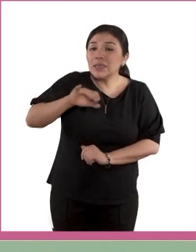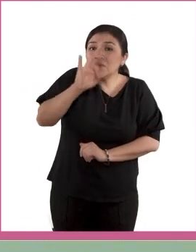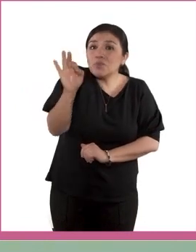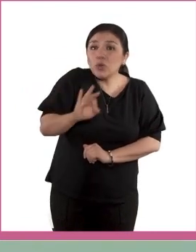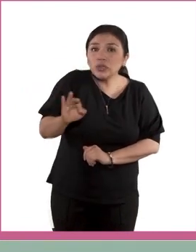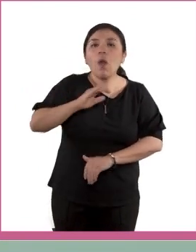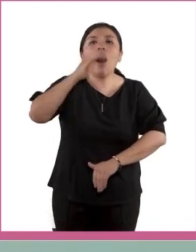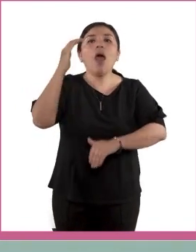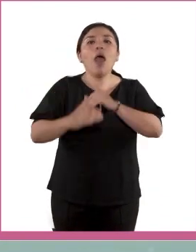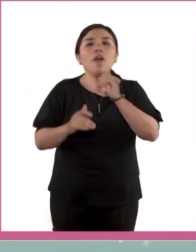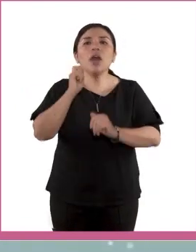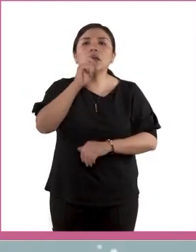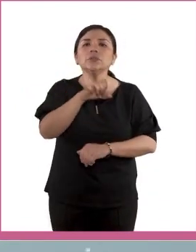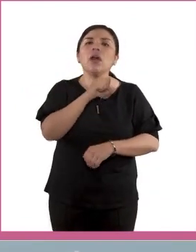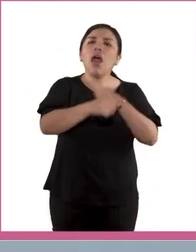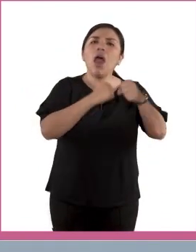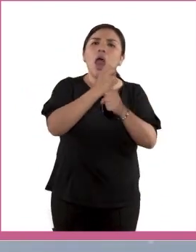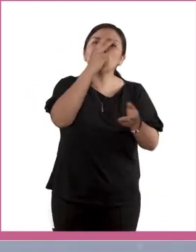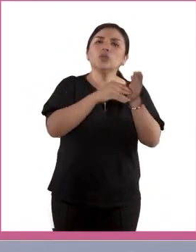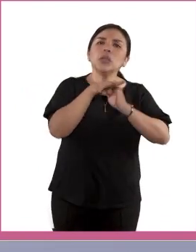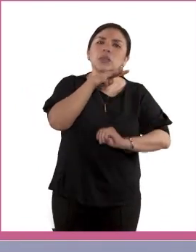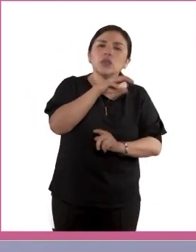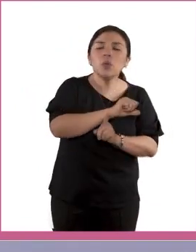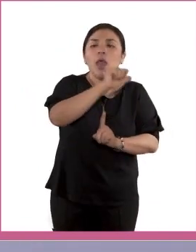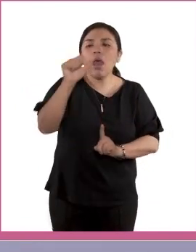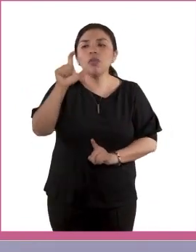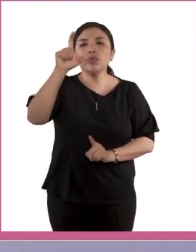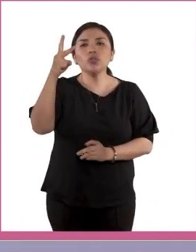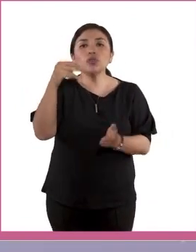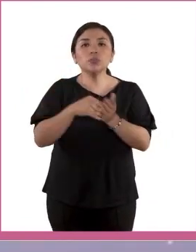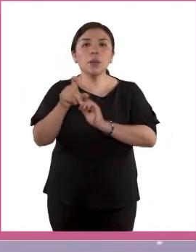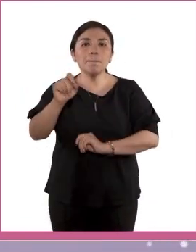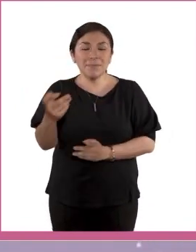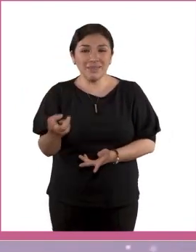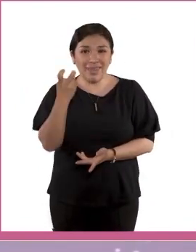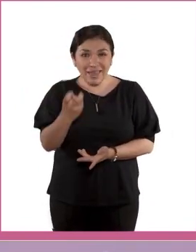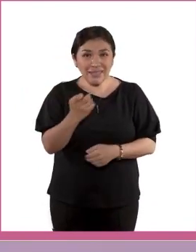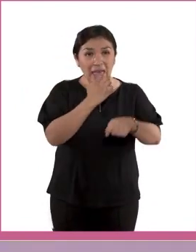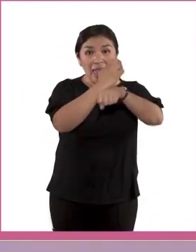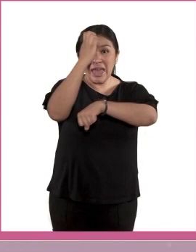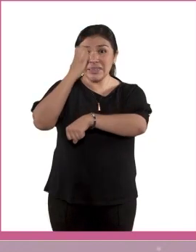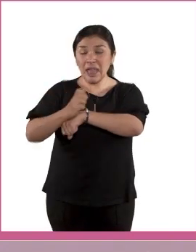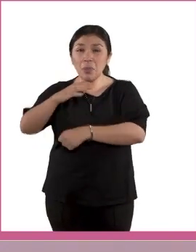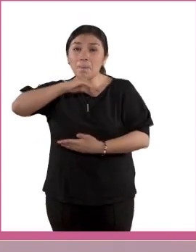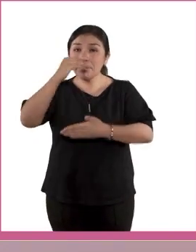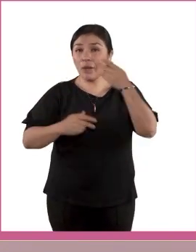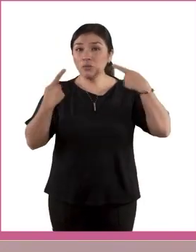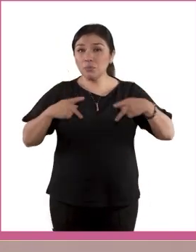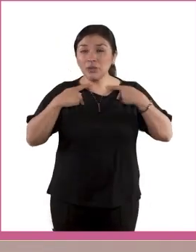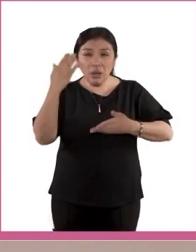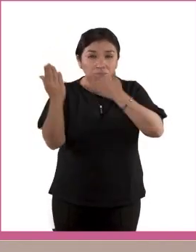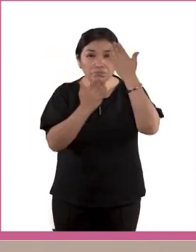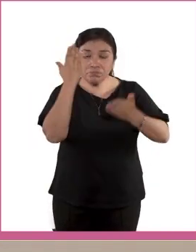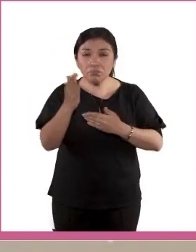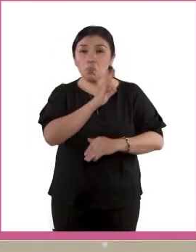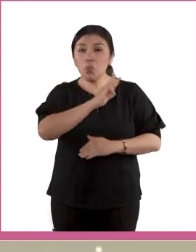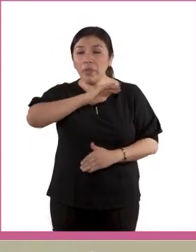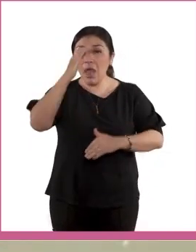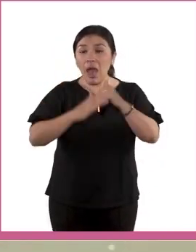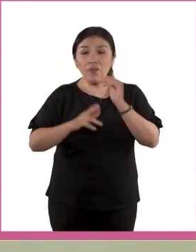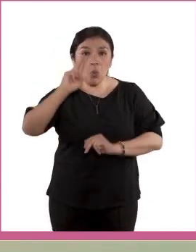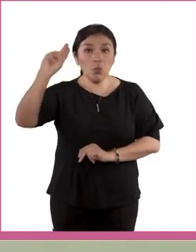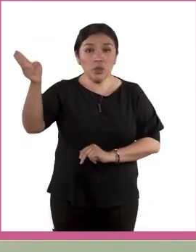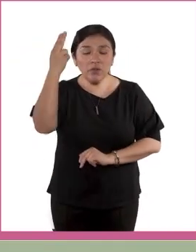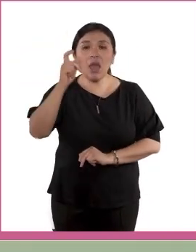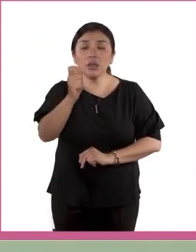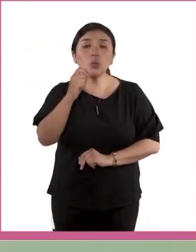el 27% la terminó entre 2019 y 2020. Los estados con menos estudiantes que terminan